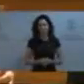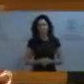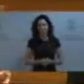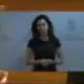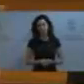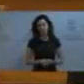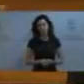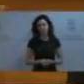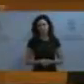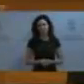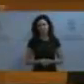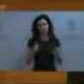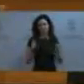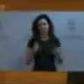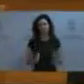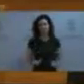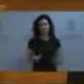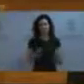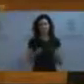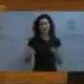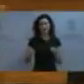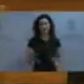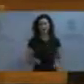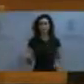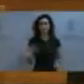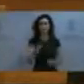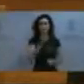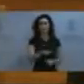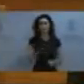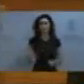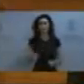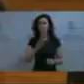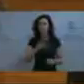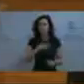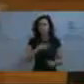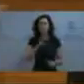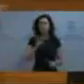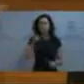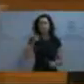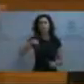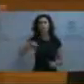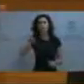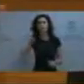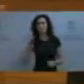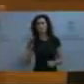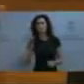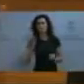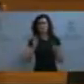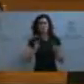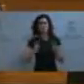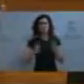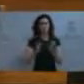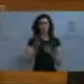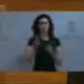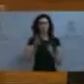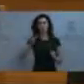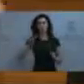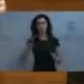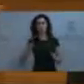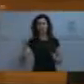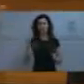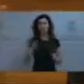la variante Arriondas, ya sea mediante personal propio del SAMU, las UBIs móviles de Jarrio y la UBI